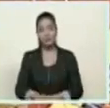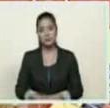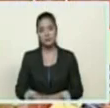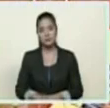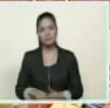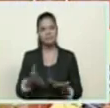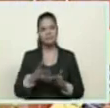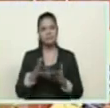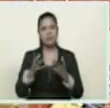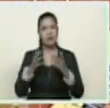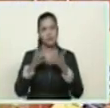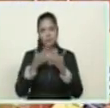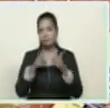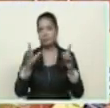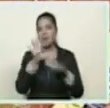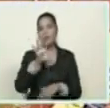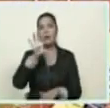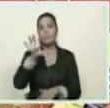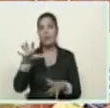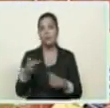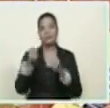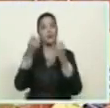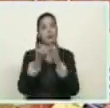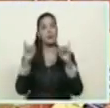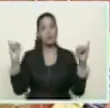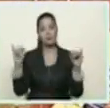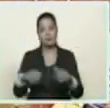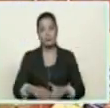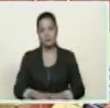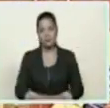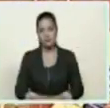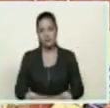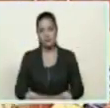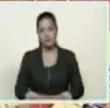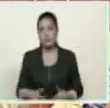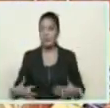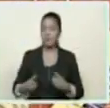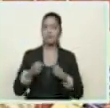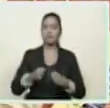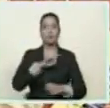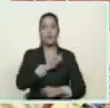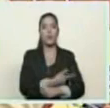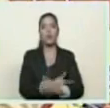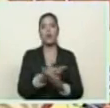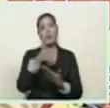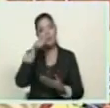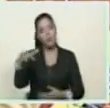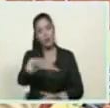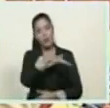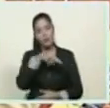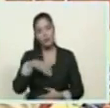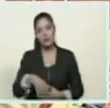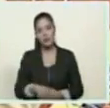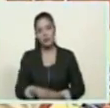fue para liberar la patria para recuperar la independencia para empoderar al pueblo